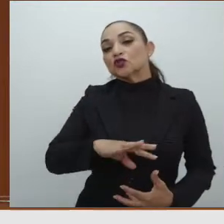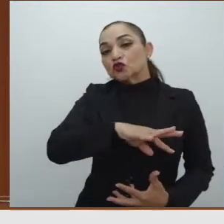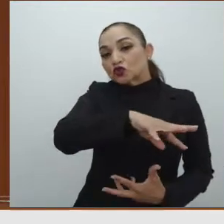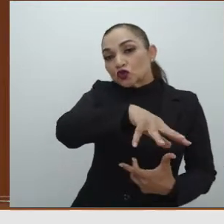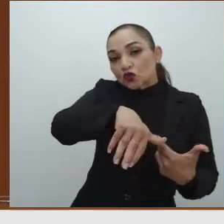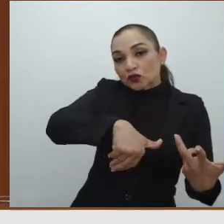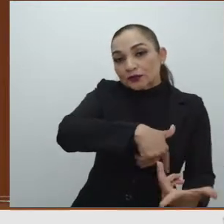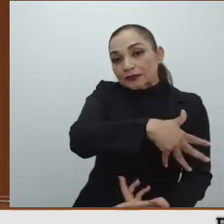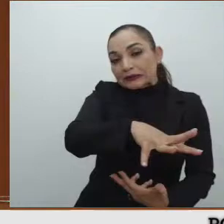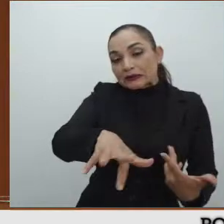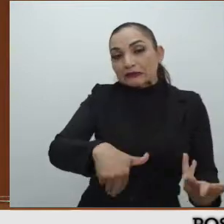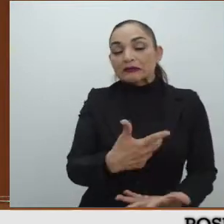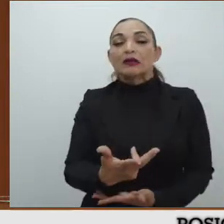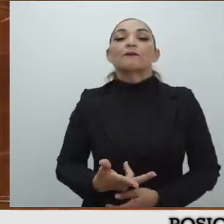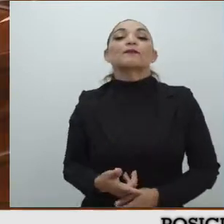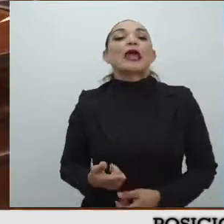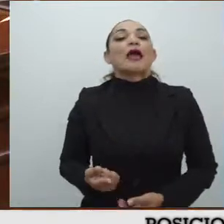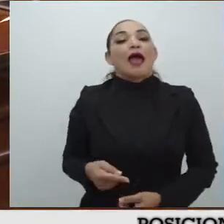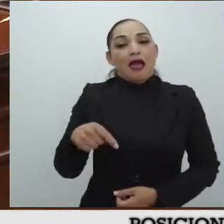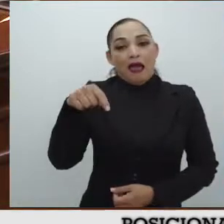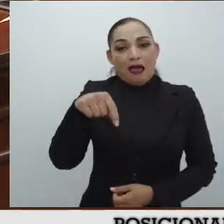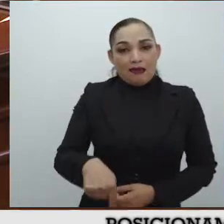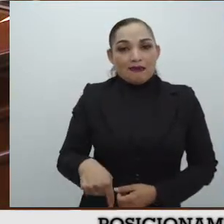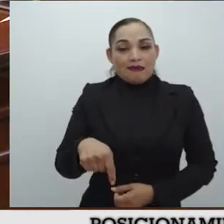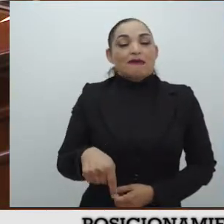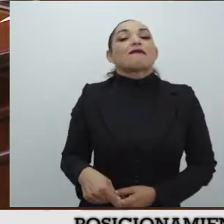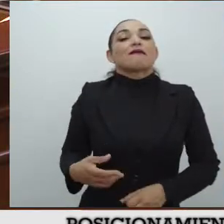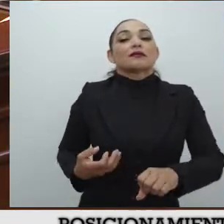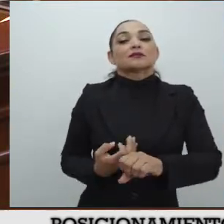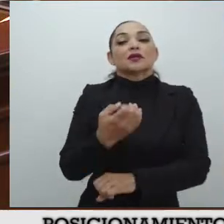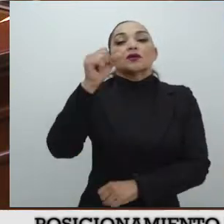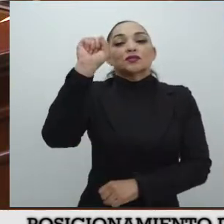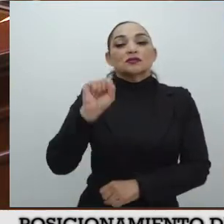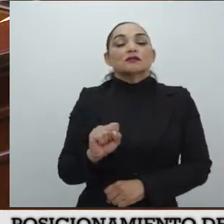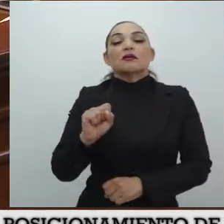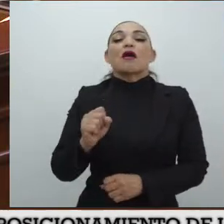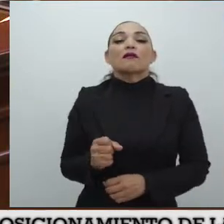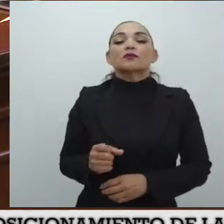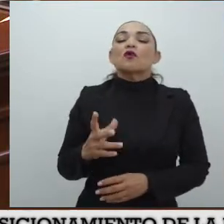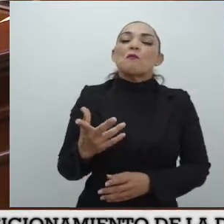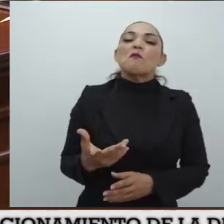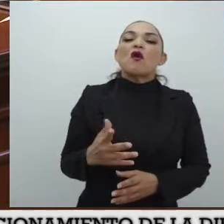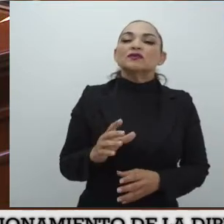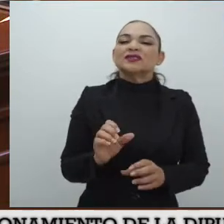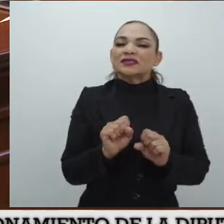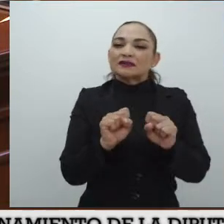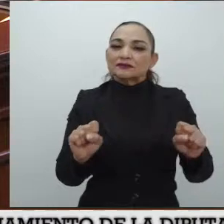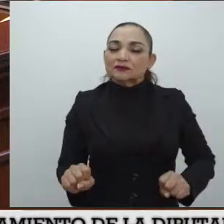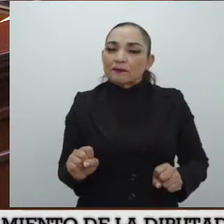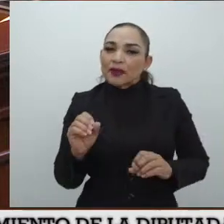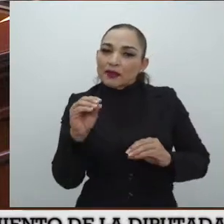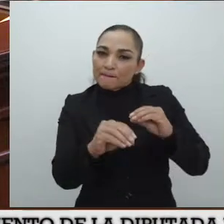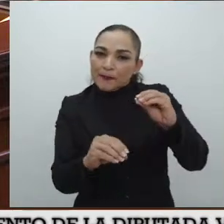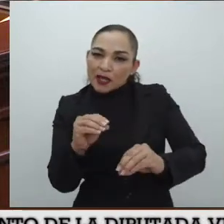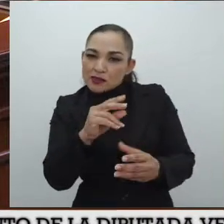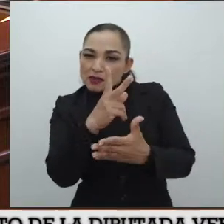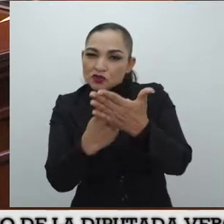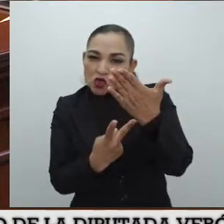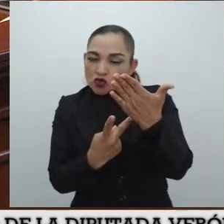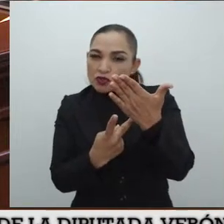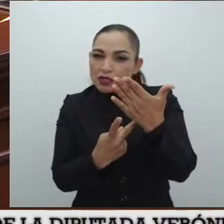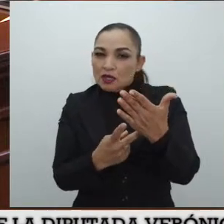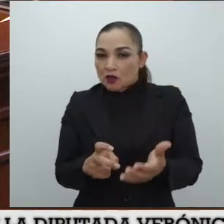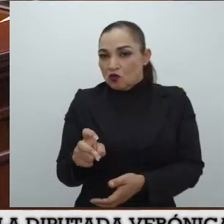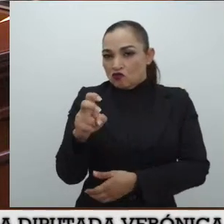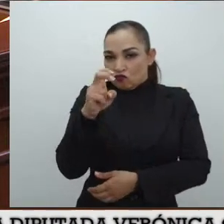de Sinaloa ha establecido un sistema de planeación para el desarrollo en estricta coordinación